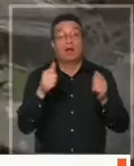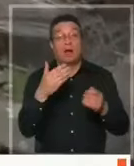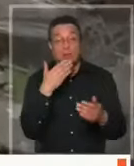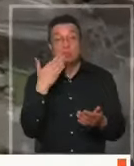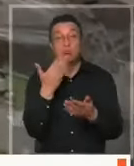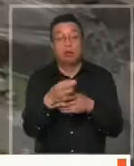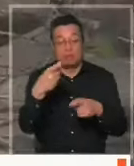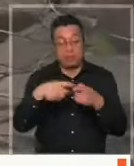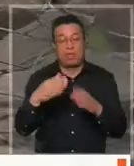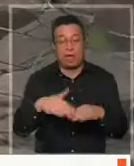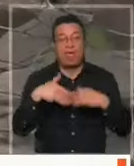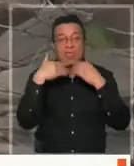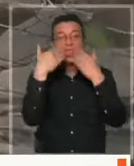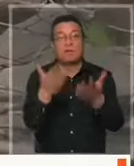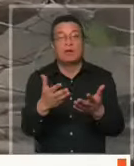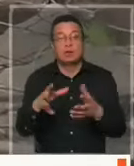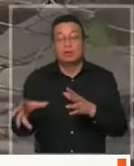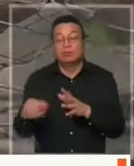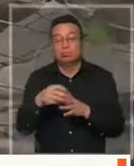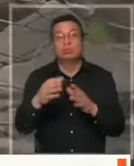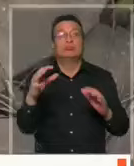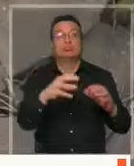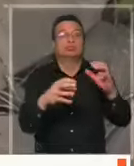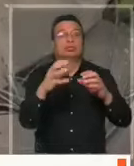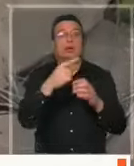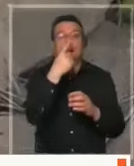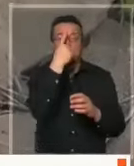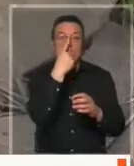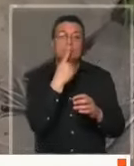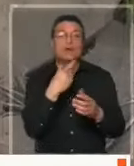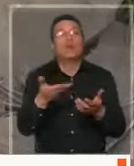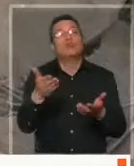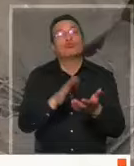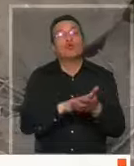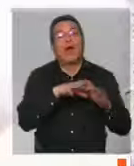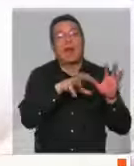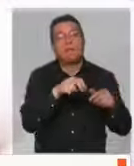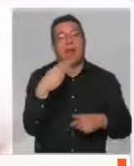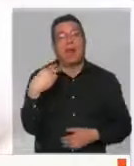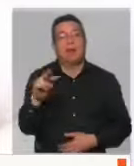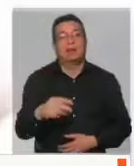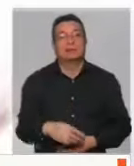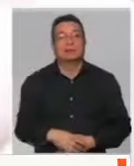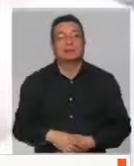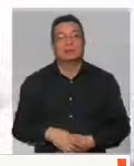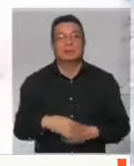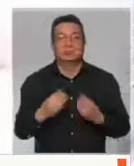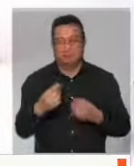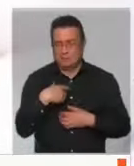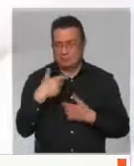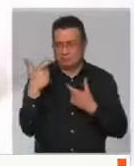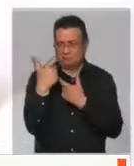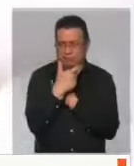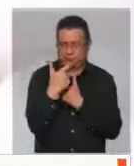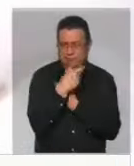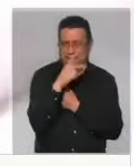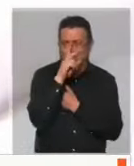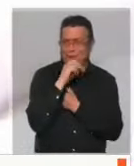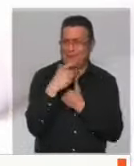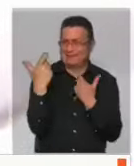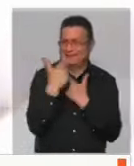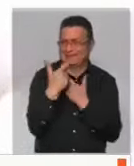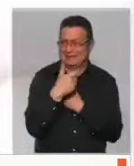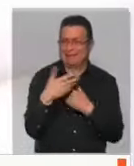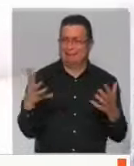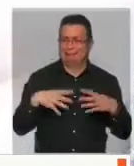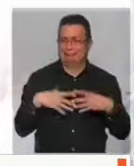las piedras las que tomó para construir un altar a una mascota recientemente fallecida. Es como tragicómico un poco, porque